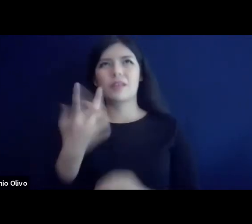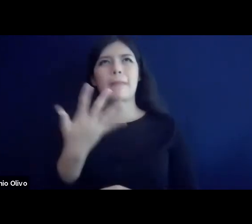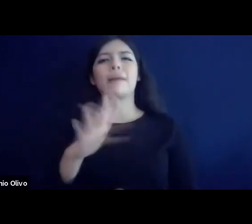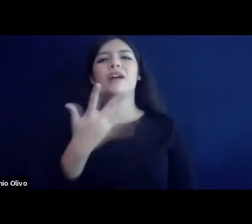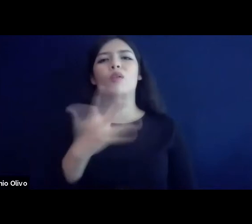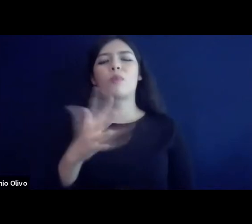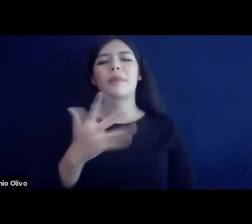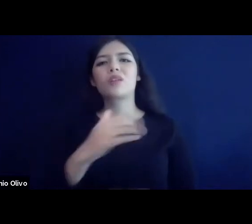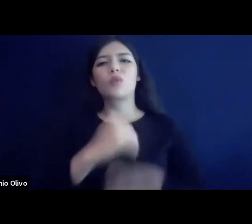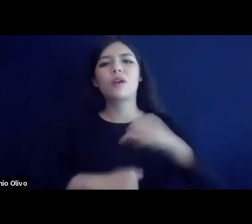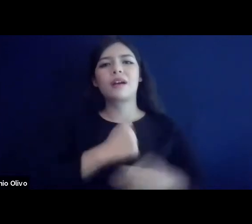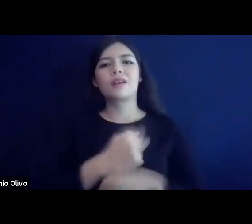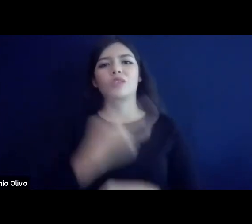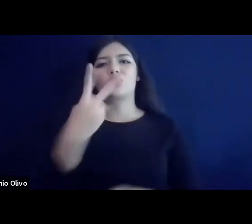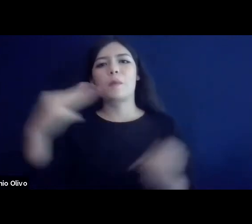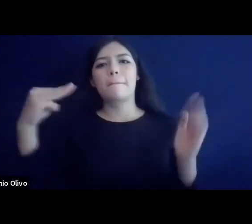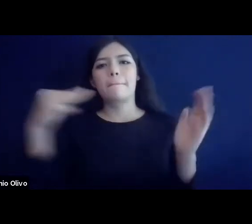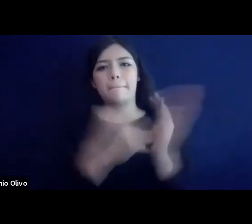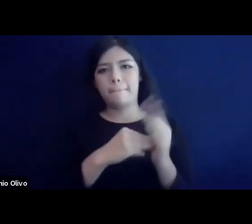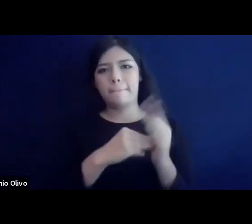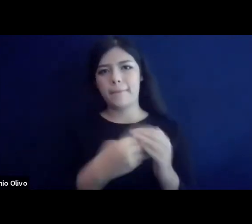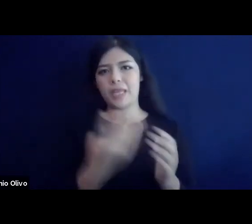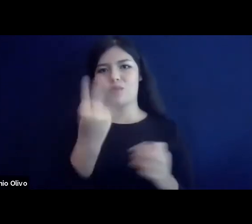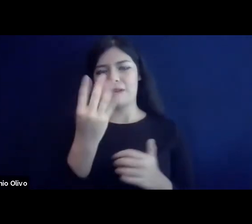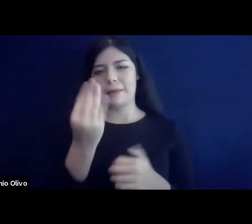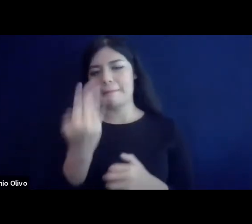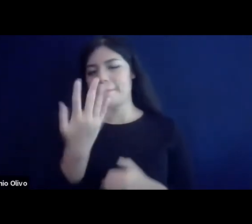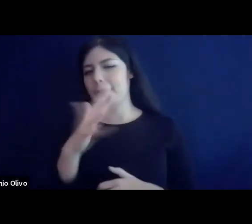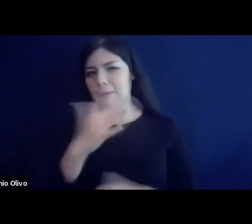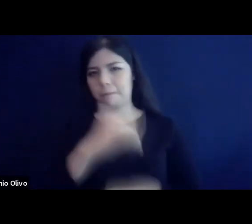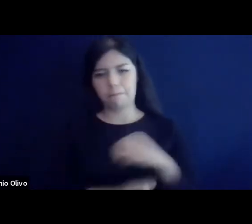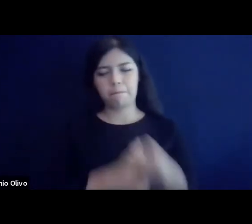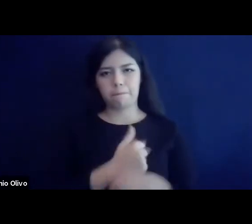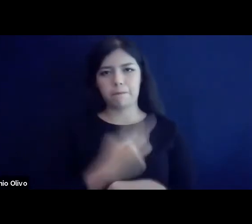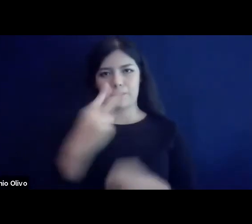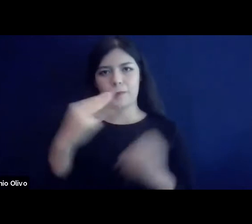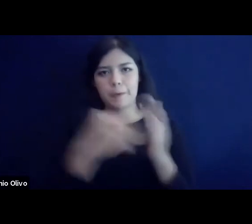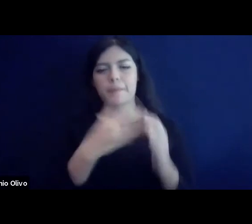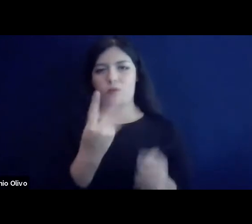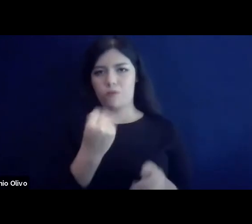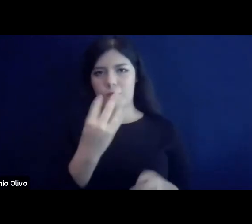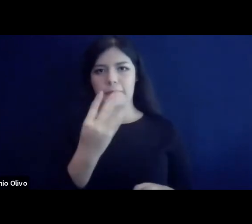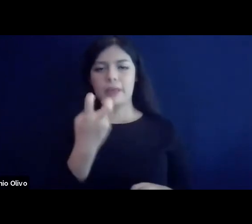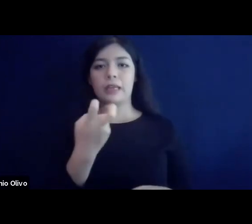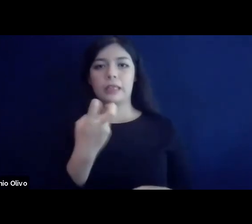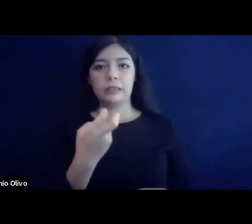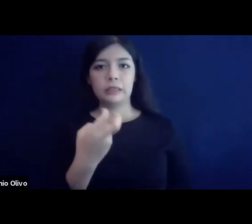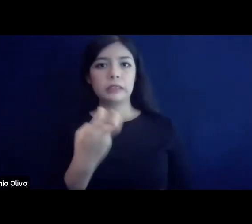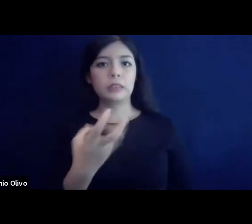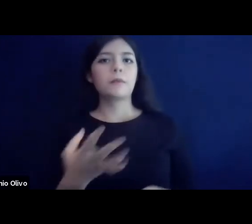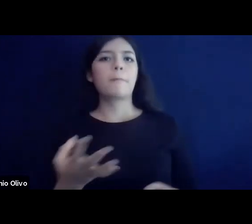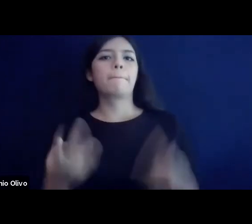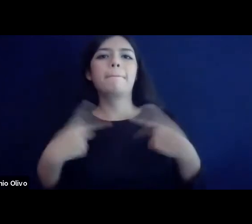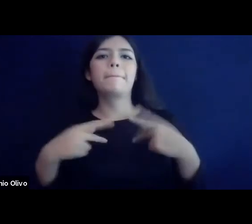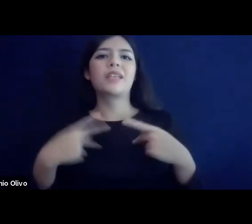entré y ya con los de personal, pues ellos mismos incluso se me decían, no salga, no se baje